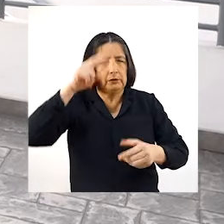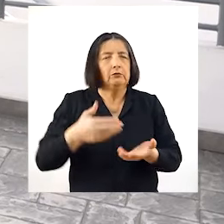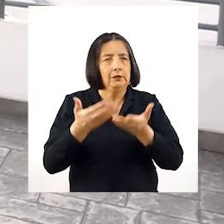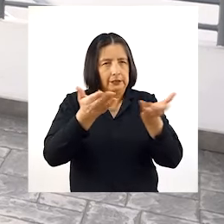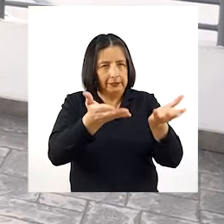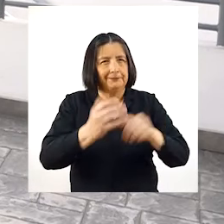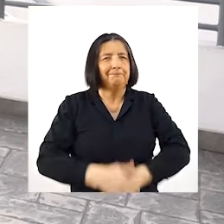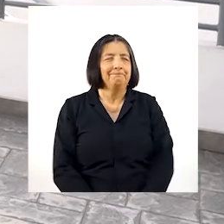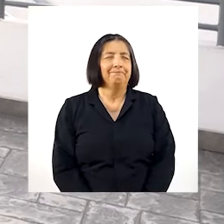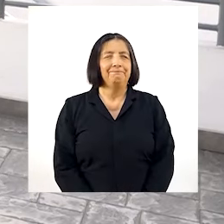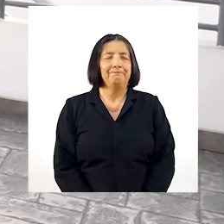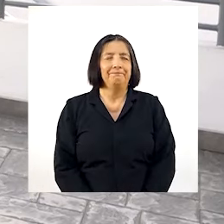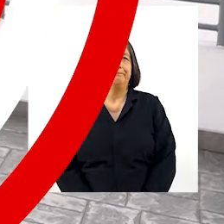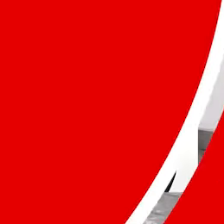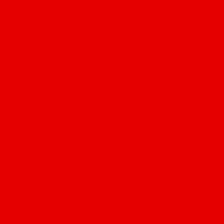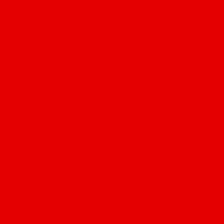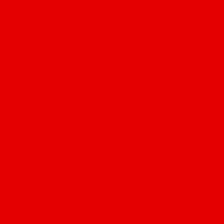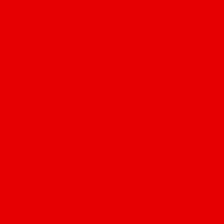Adelante con el programa.